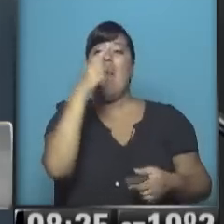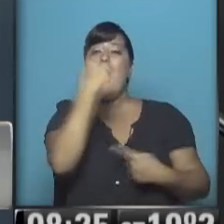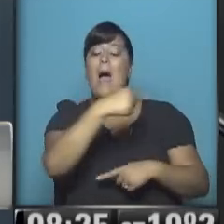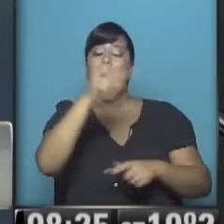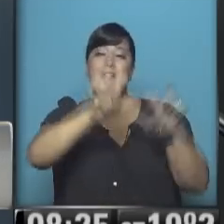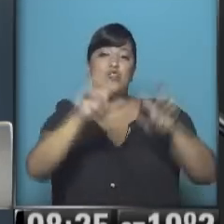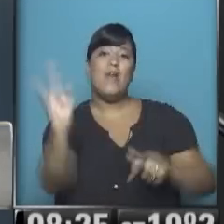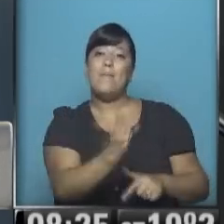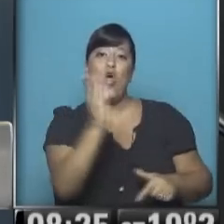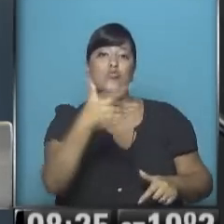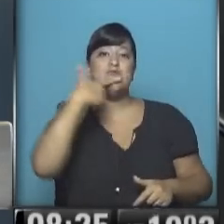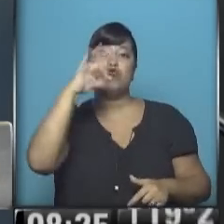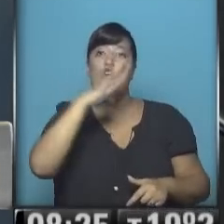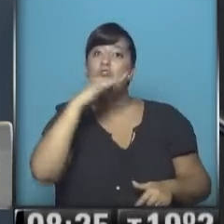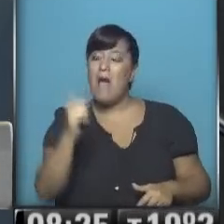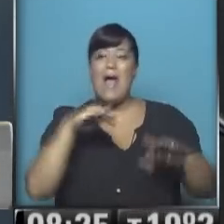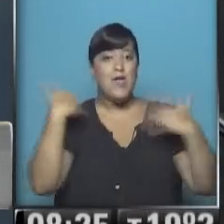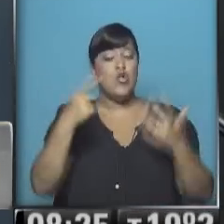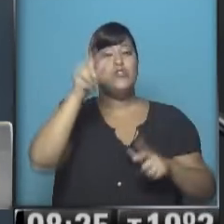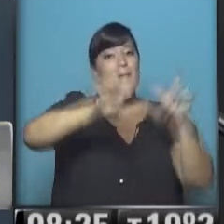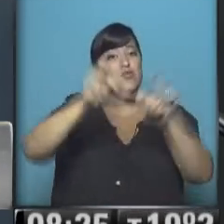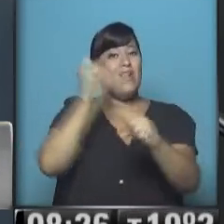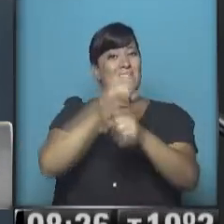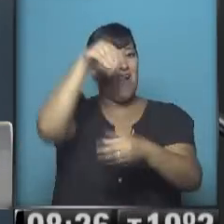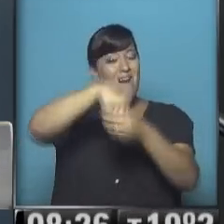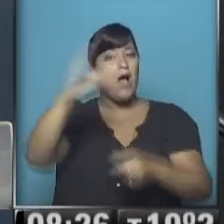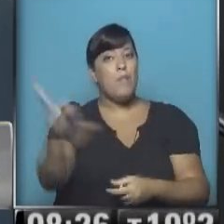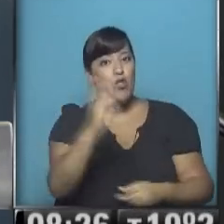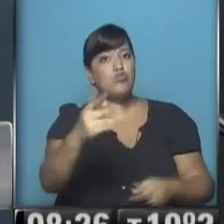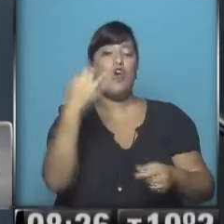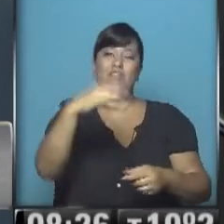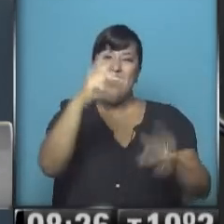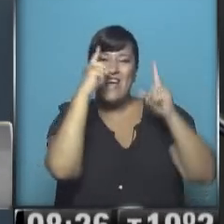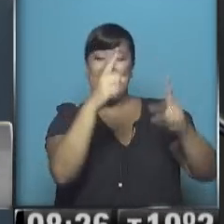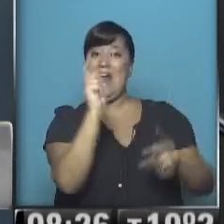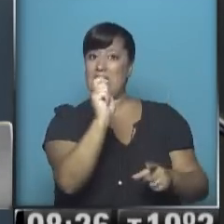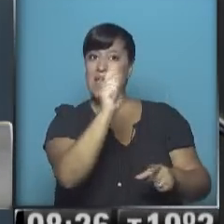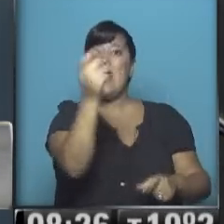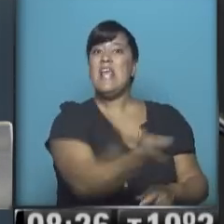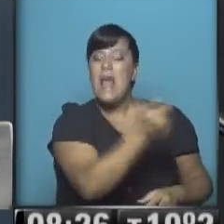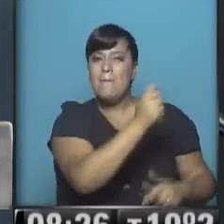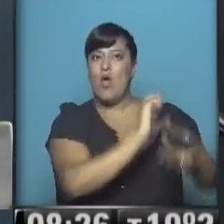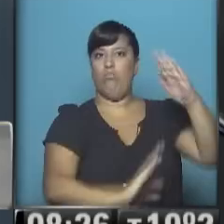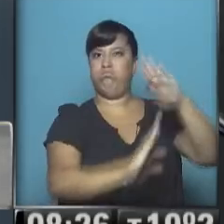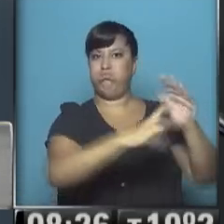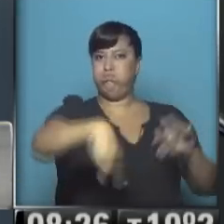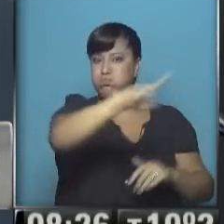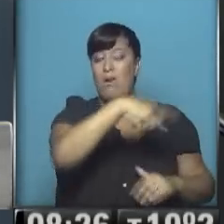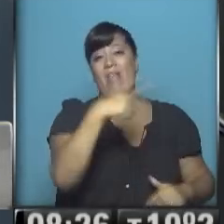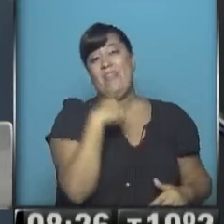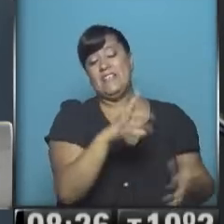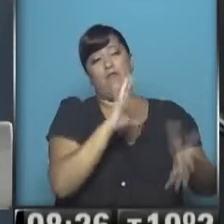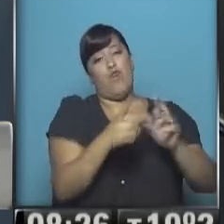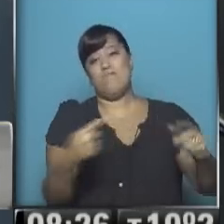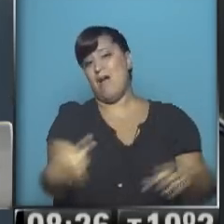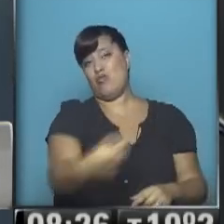los productores deben también tener Clara conciencia a quién creerle si le creen a estos dirigentes que por una oposición a